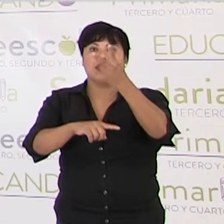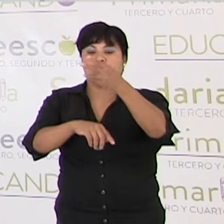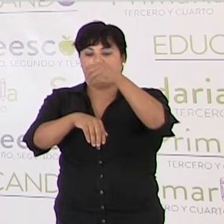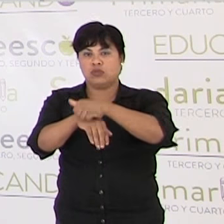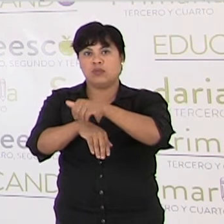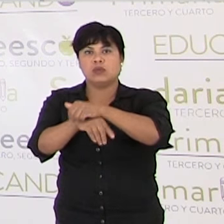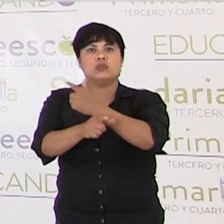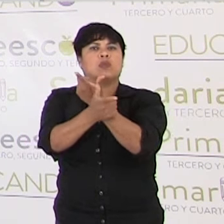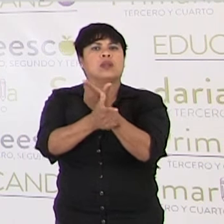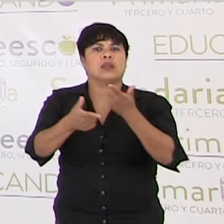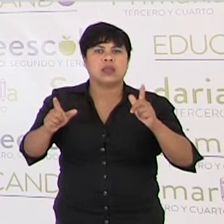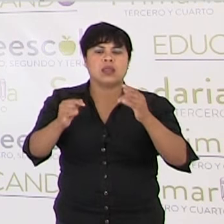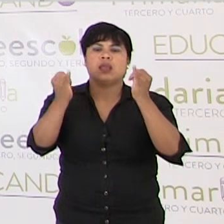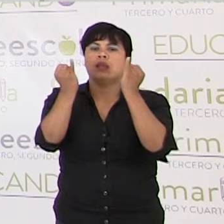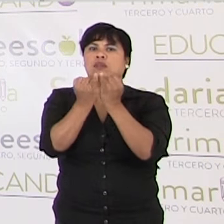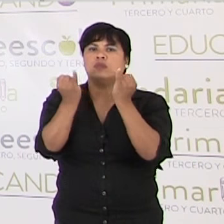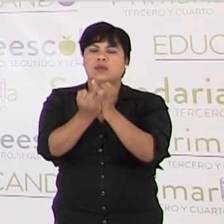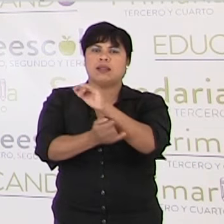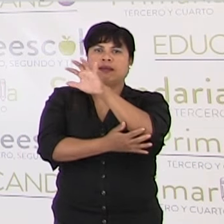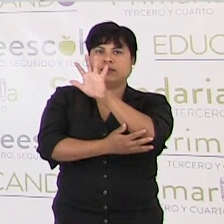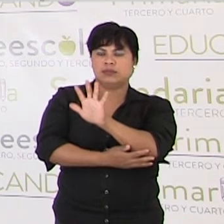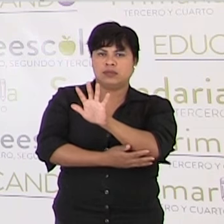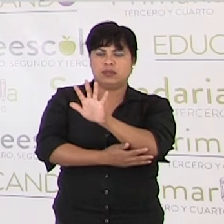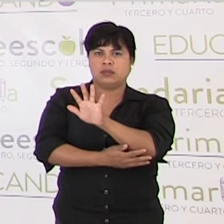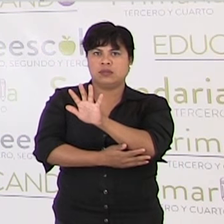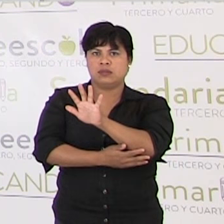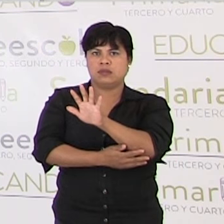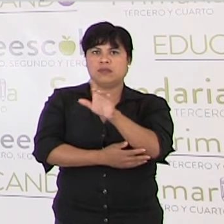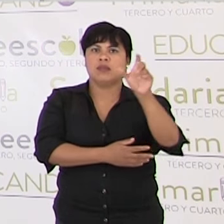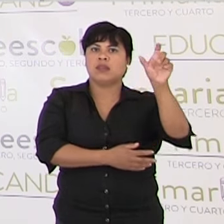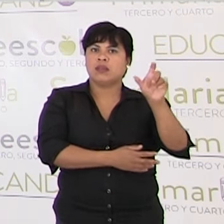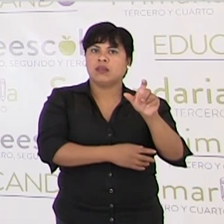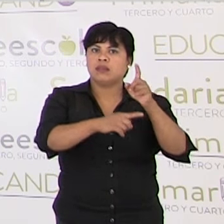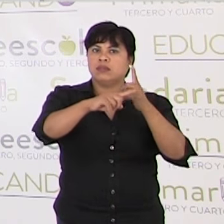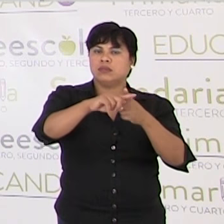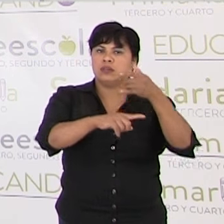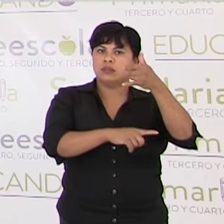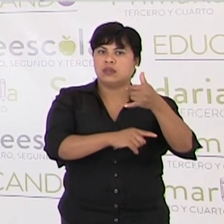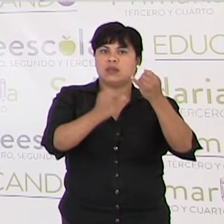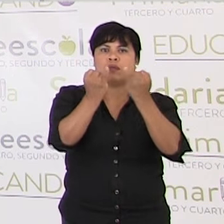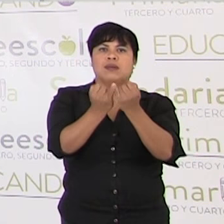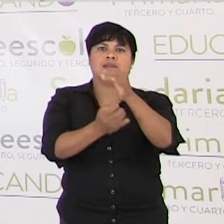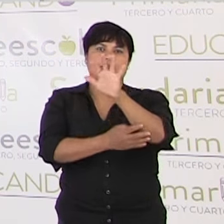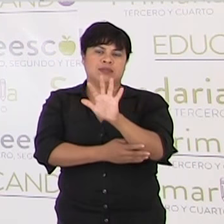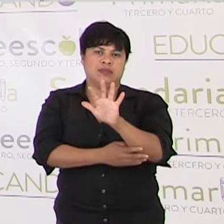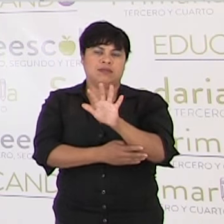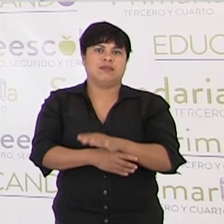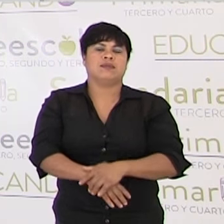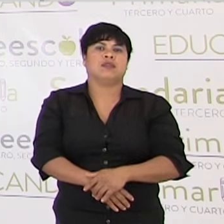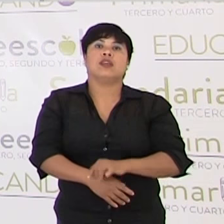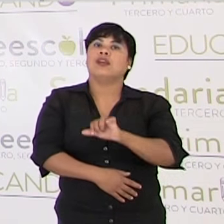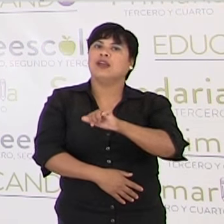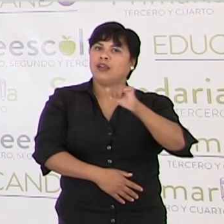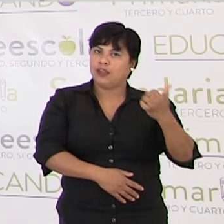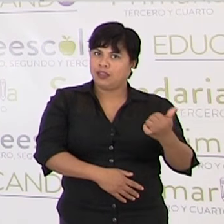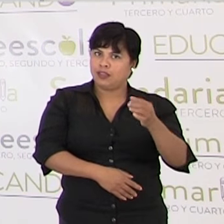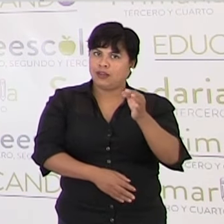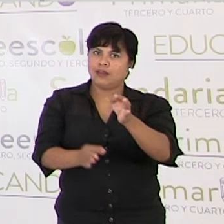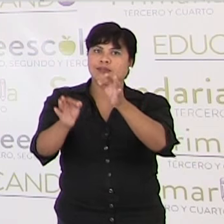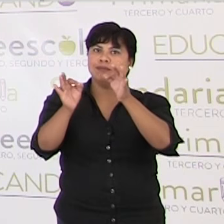números cualesquiera o diferentes es igual a 5. ¿Está claro? Bueno, vamos con